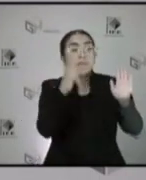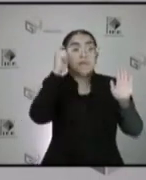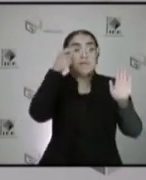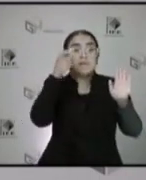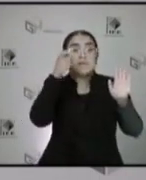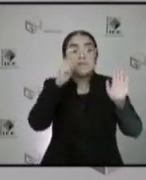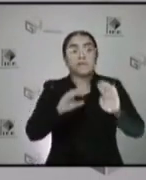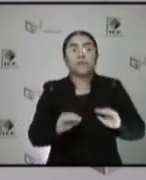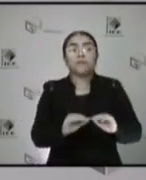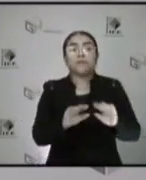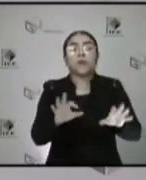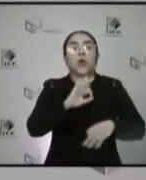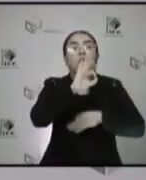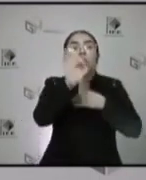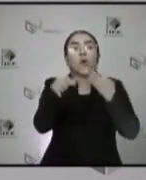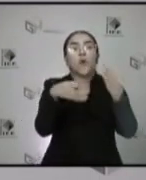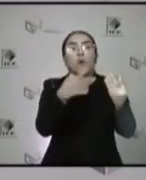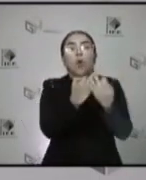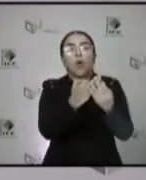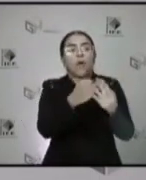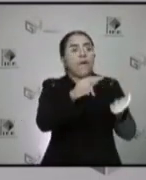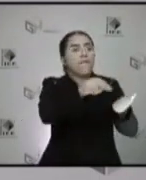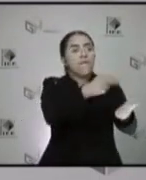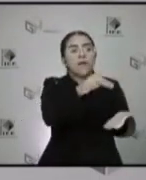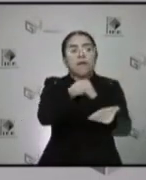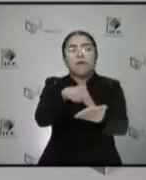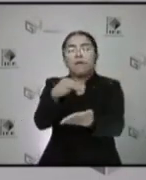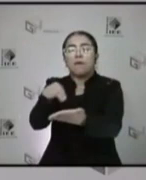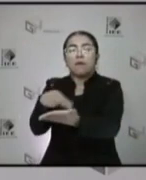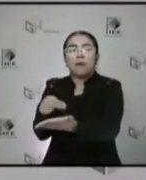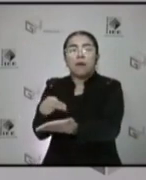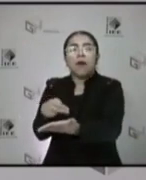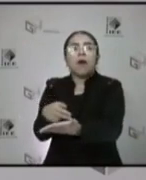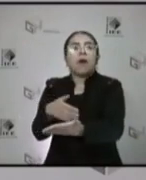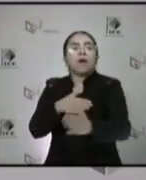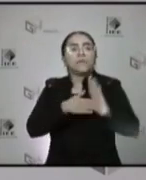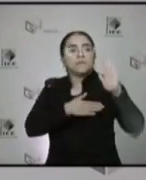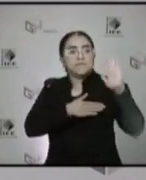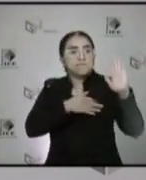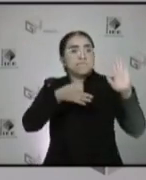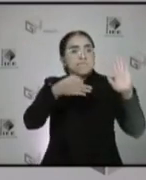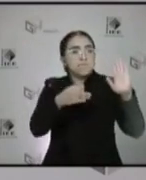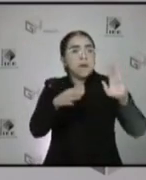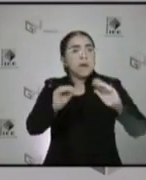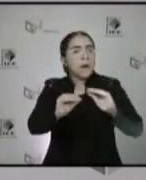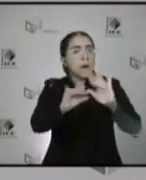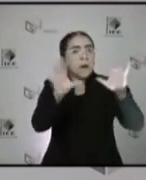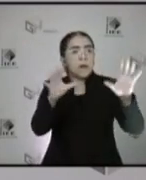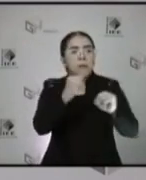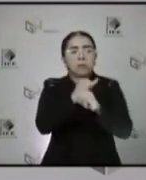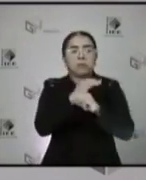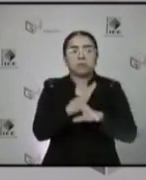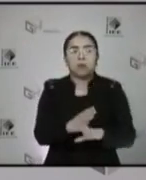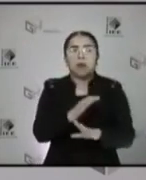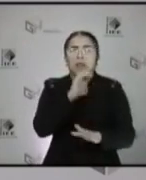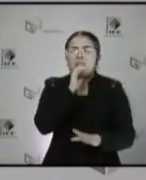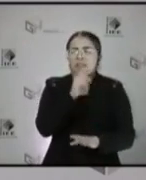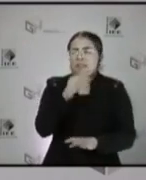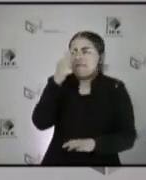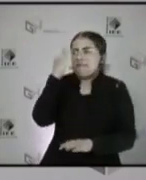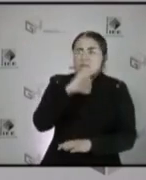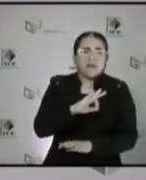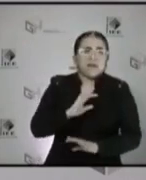público. Todos deberán firmarlo, un compromiso para conducirse con transparencia. No habrá impunidad.